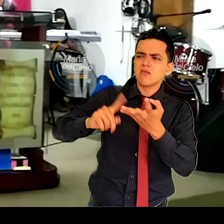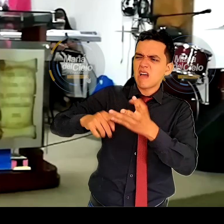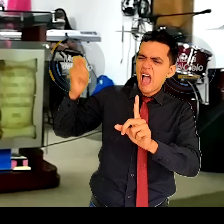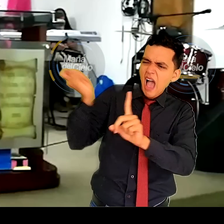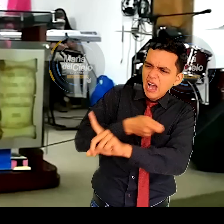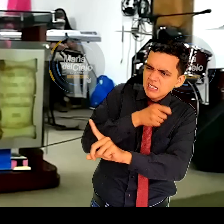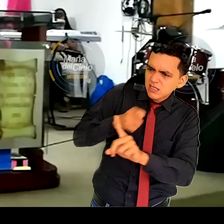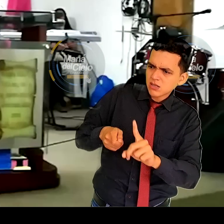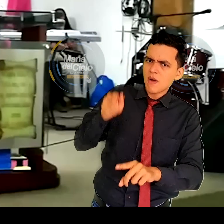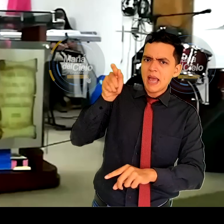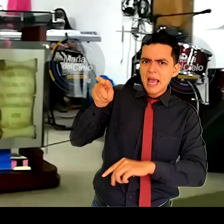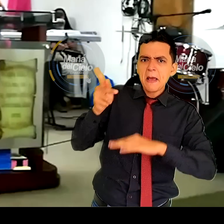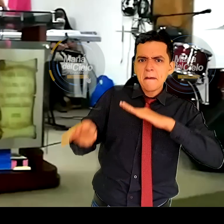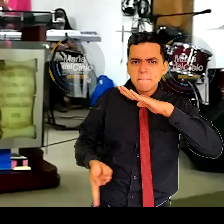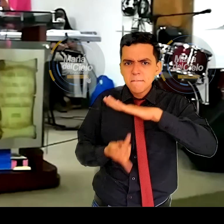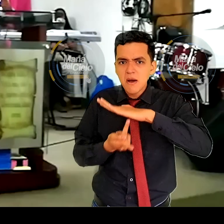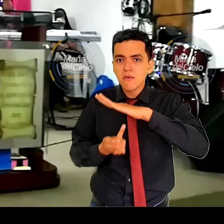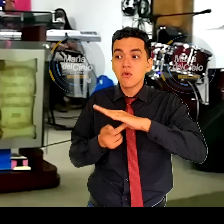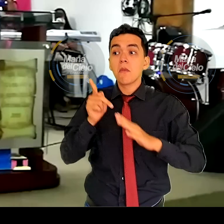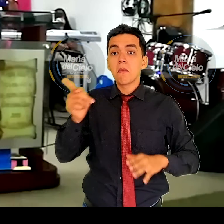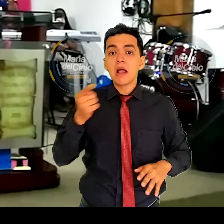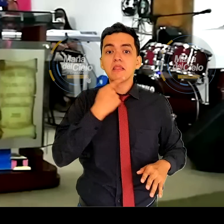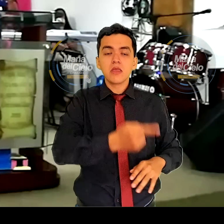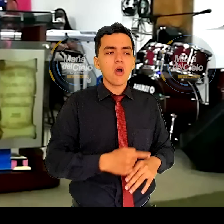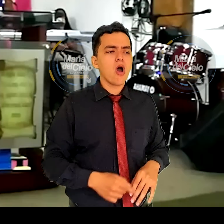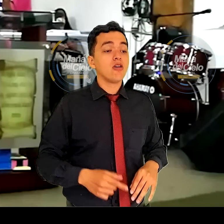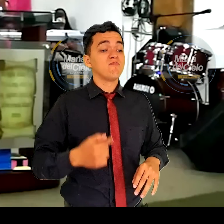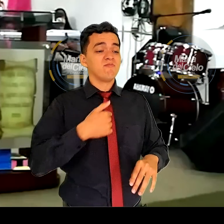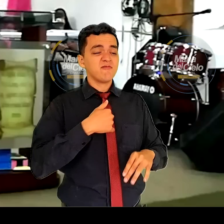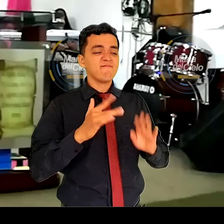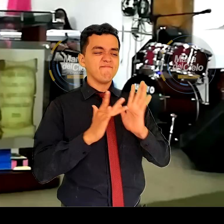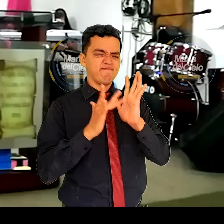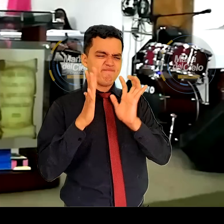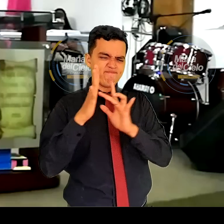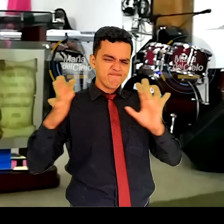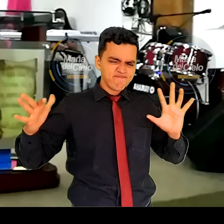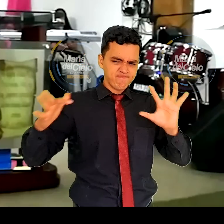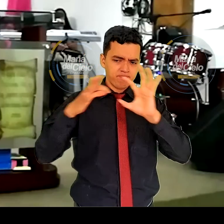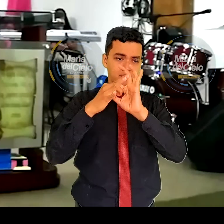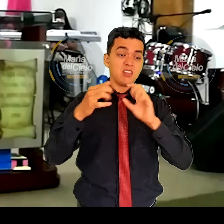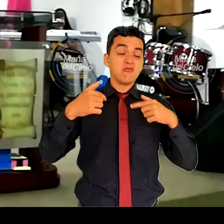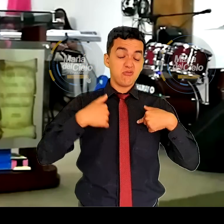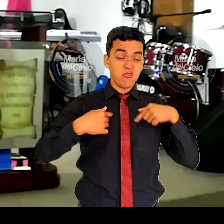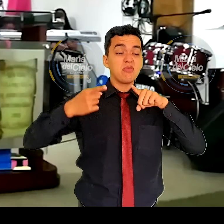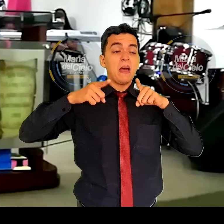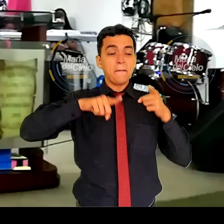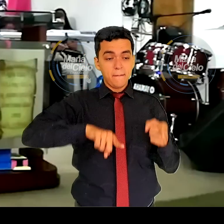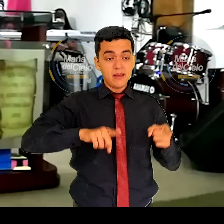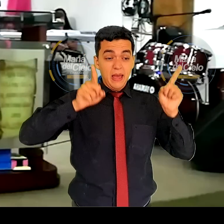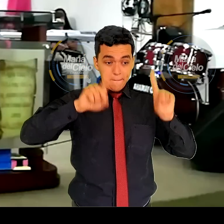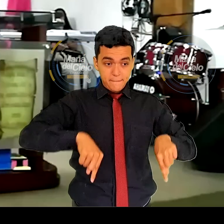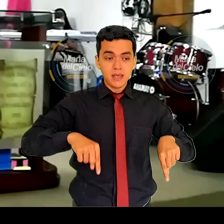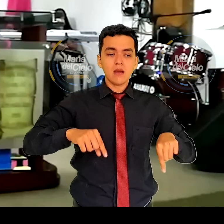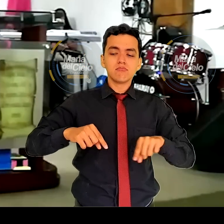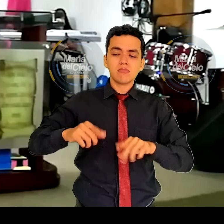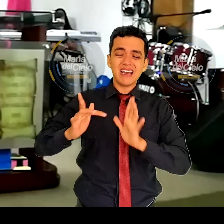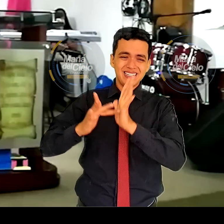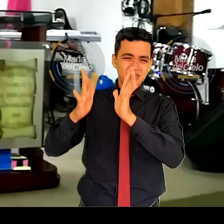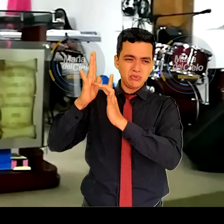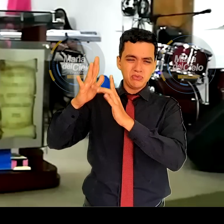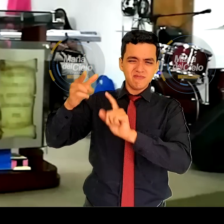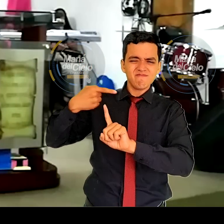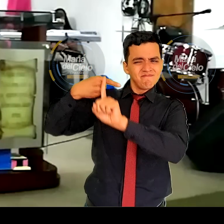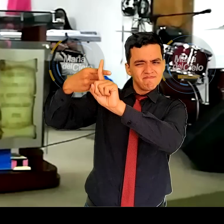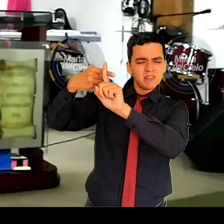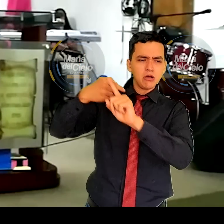con Cristo: estoy juntamente crucificado. No vivo ya yo, sino que Cristo vive en mí. El único hombre que la Biblia lo describe como el hombre que tuvo